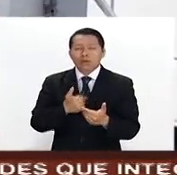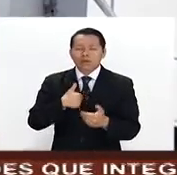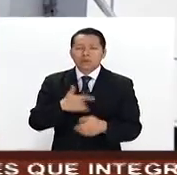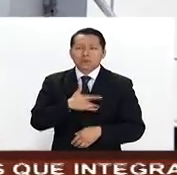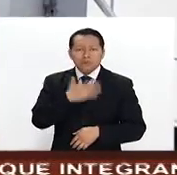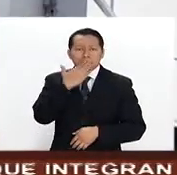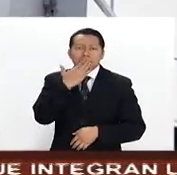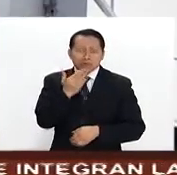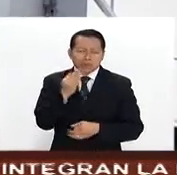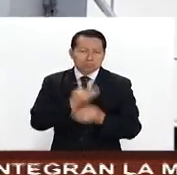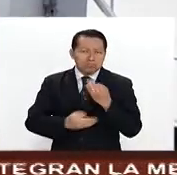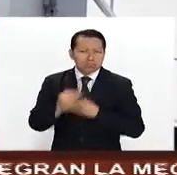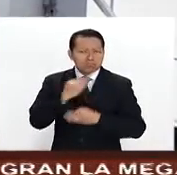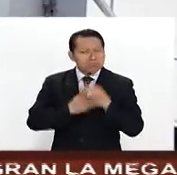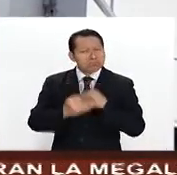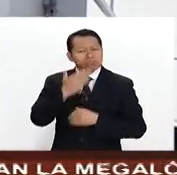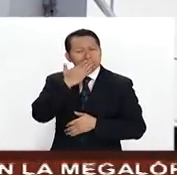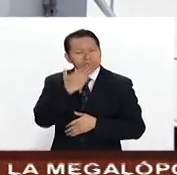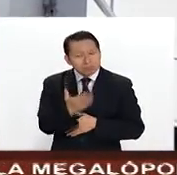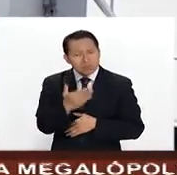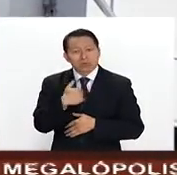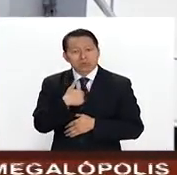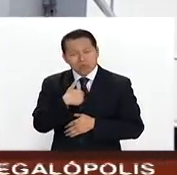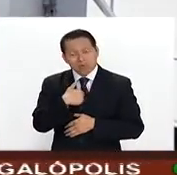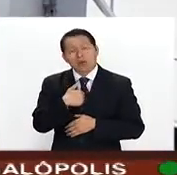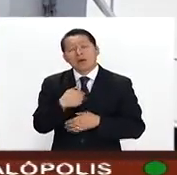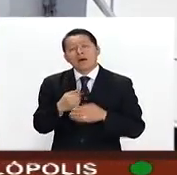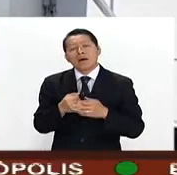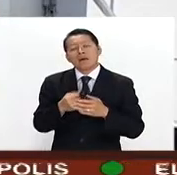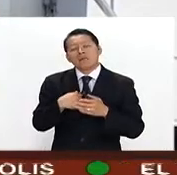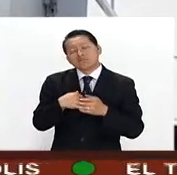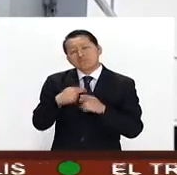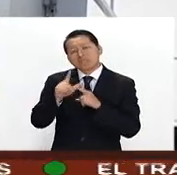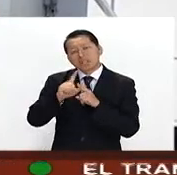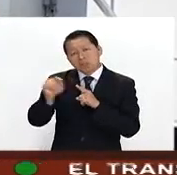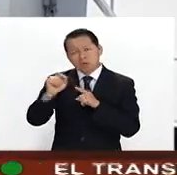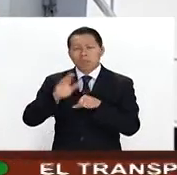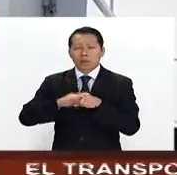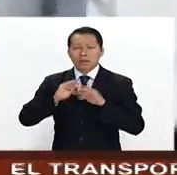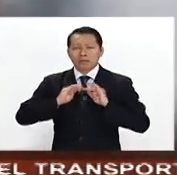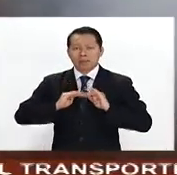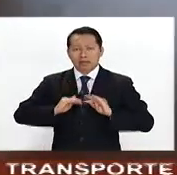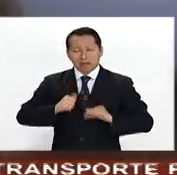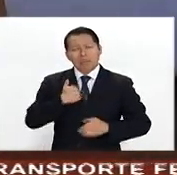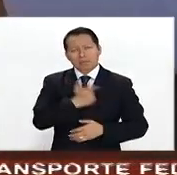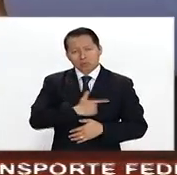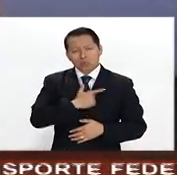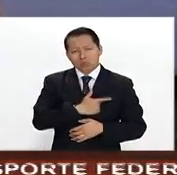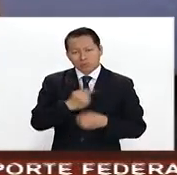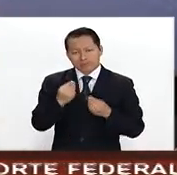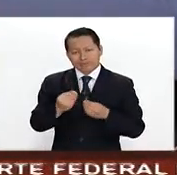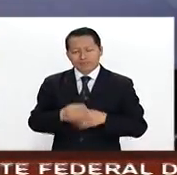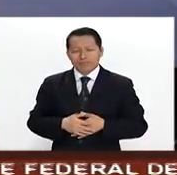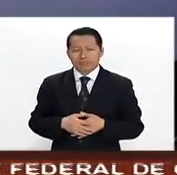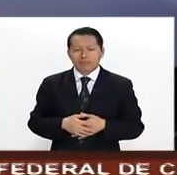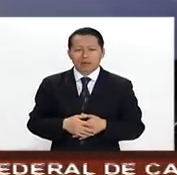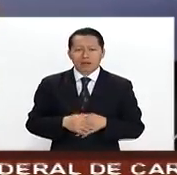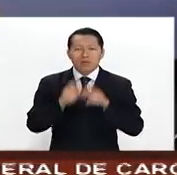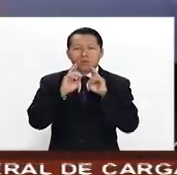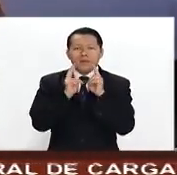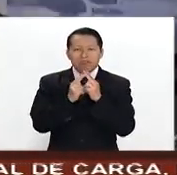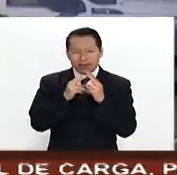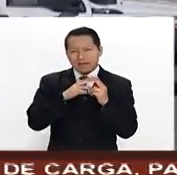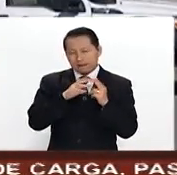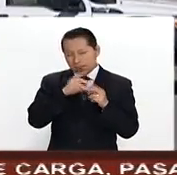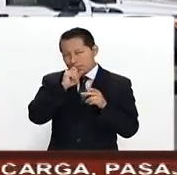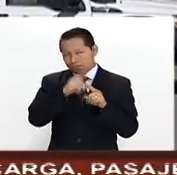la verdad, me voy más tranquila de cuando llegué, me gustó mucho. Las unidades móviles del ICEMIM